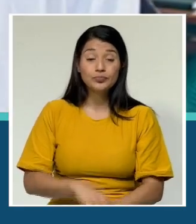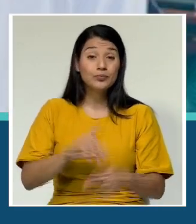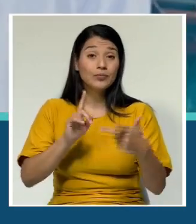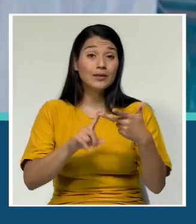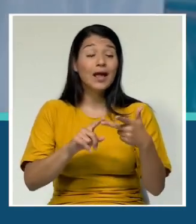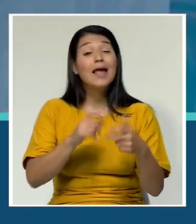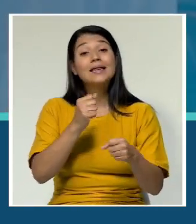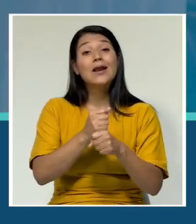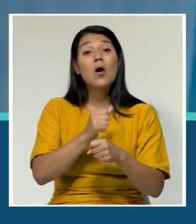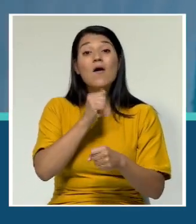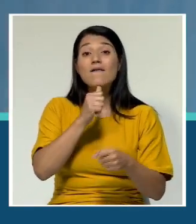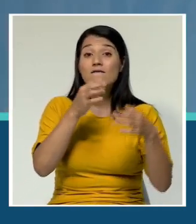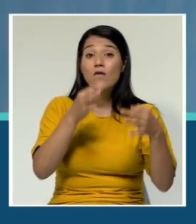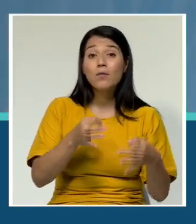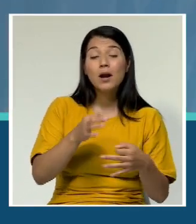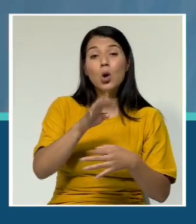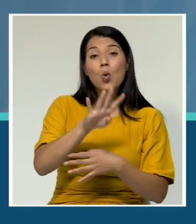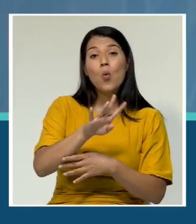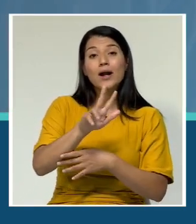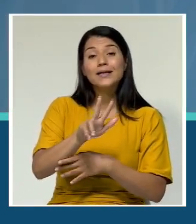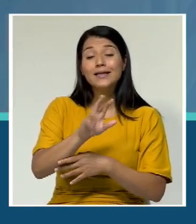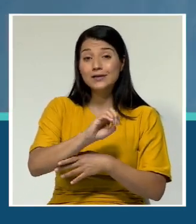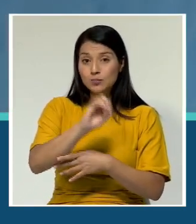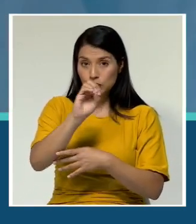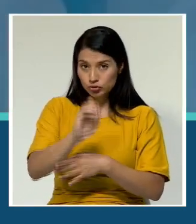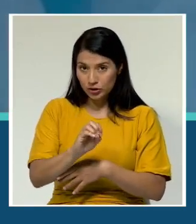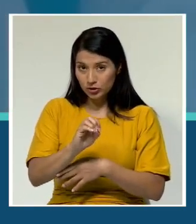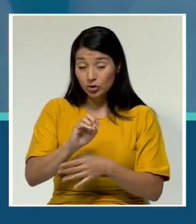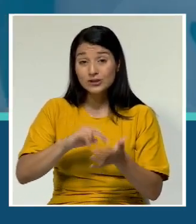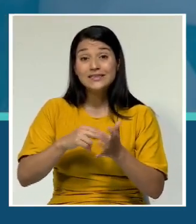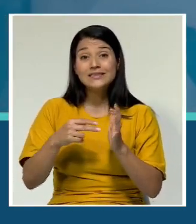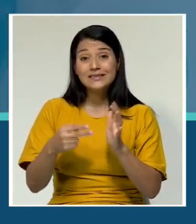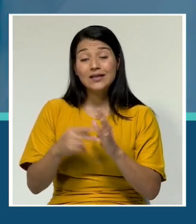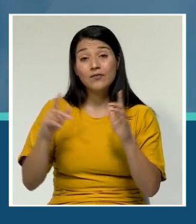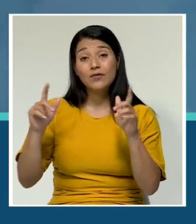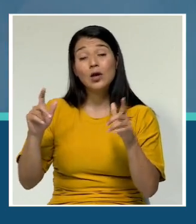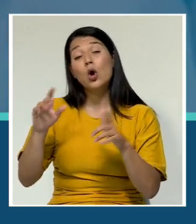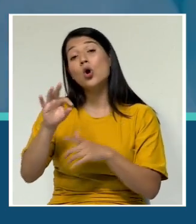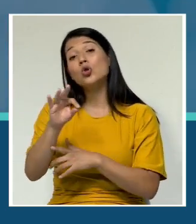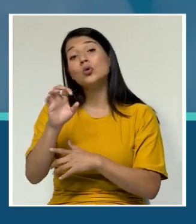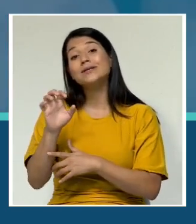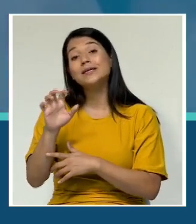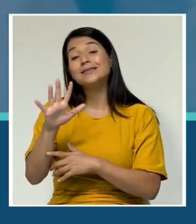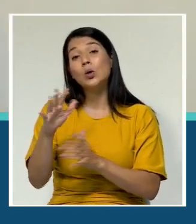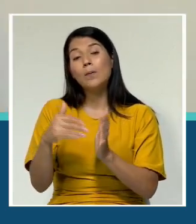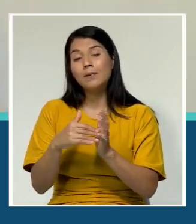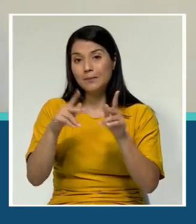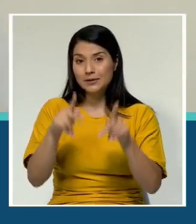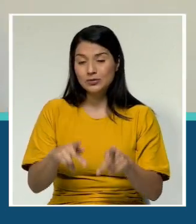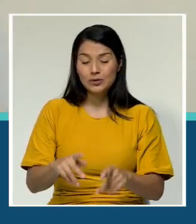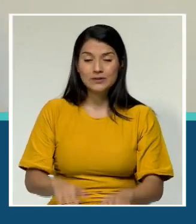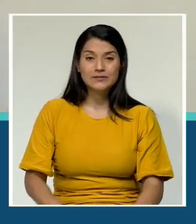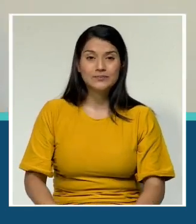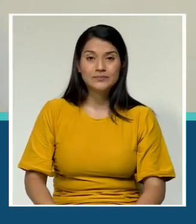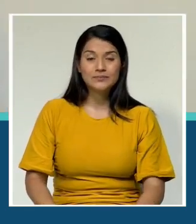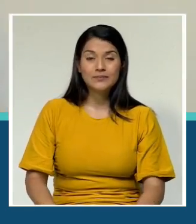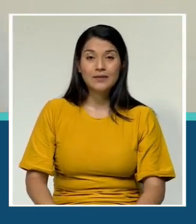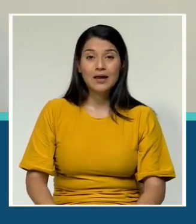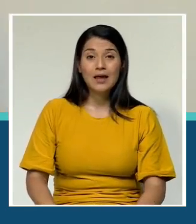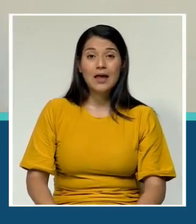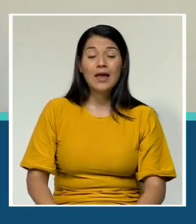puntos porcentuales en comparación con el mismo periodo del 2021. En cuanto al empleo informal, es de un